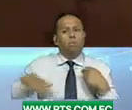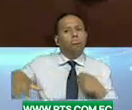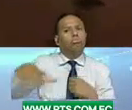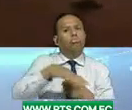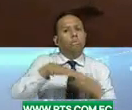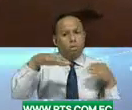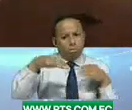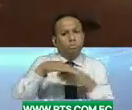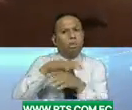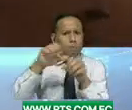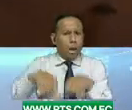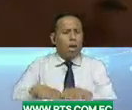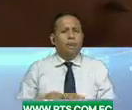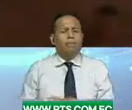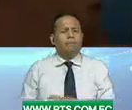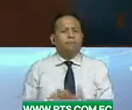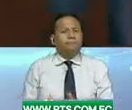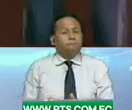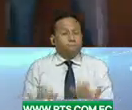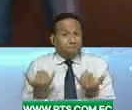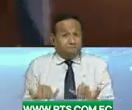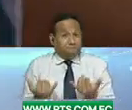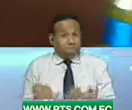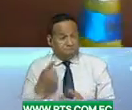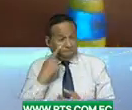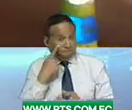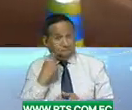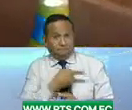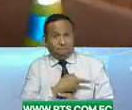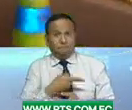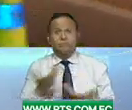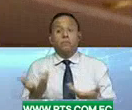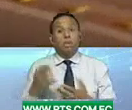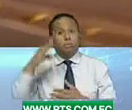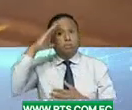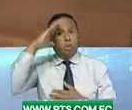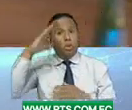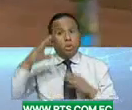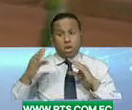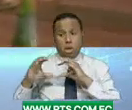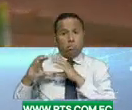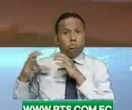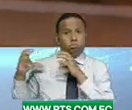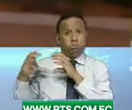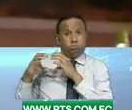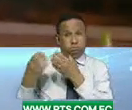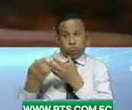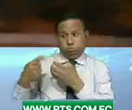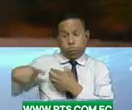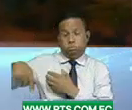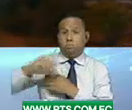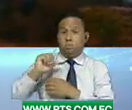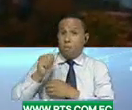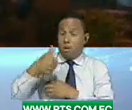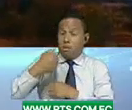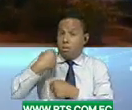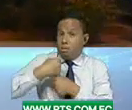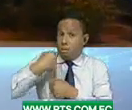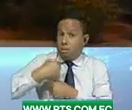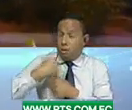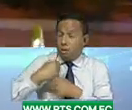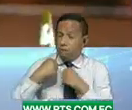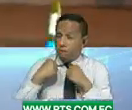Aquí estamos, obviamente, ustedes ven la unidad de policía comunitaria que mañana tendrá un arduo trabajo en este sector porque va